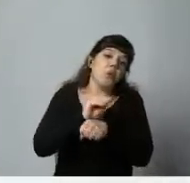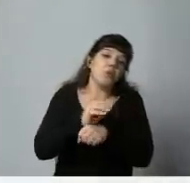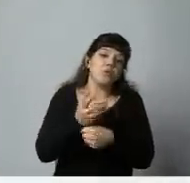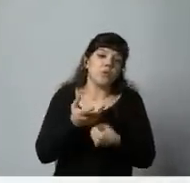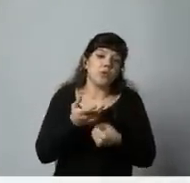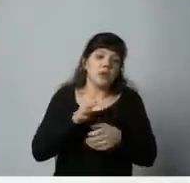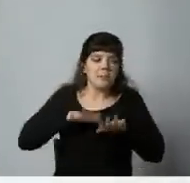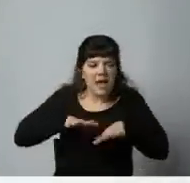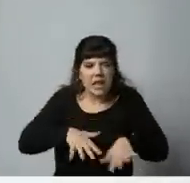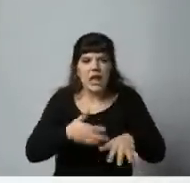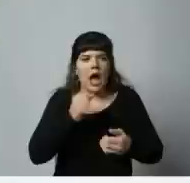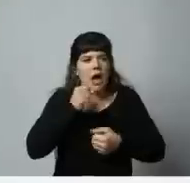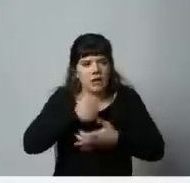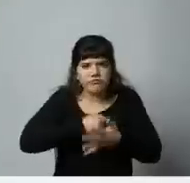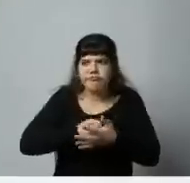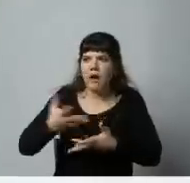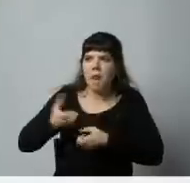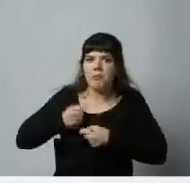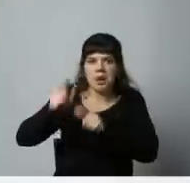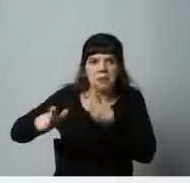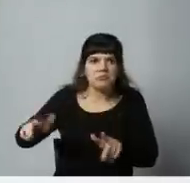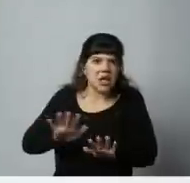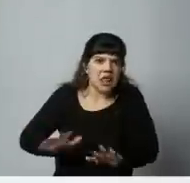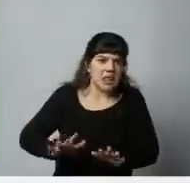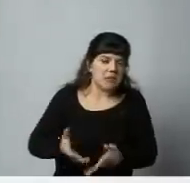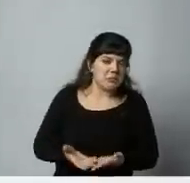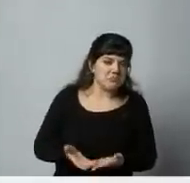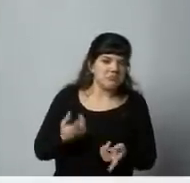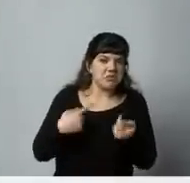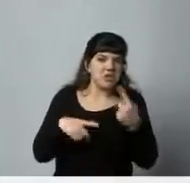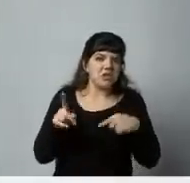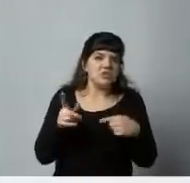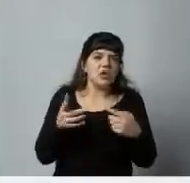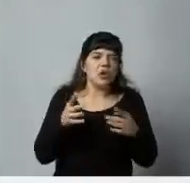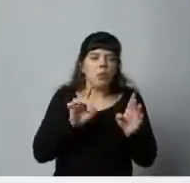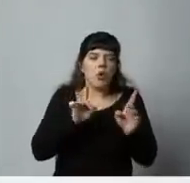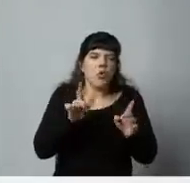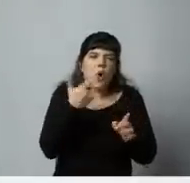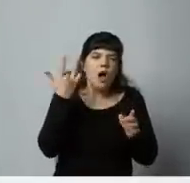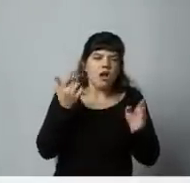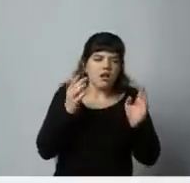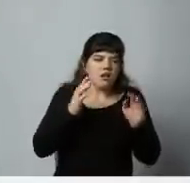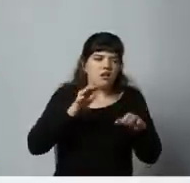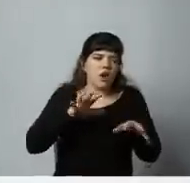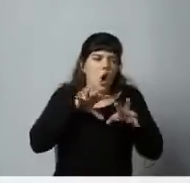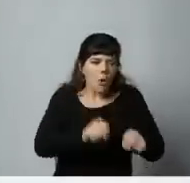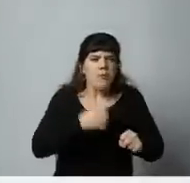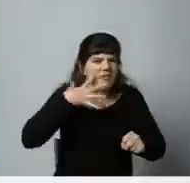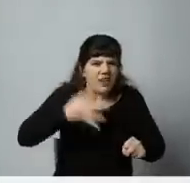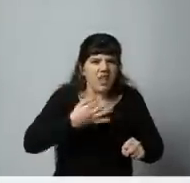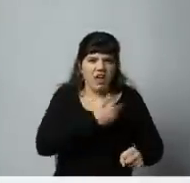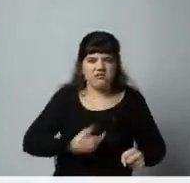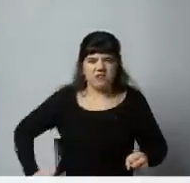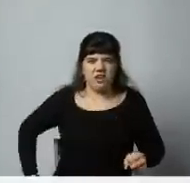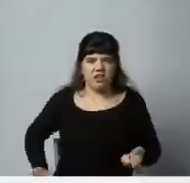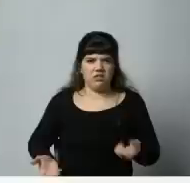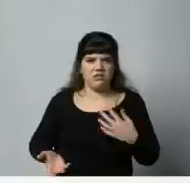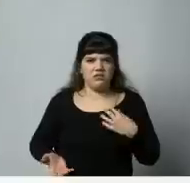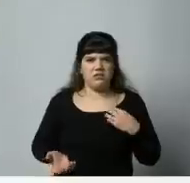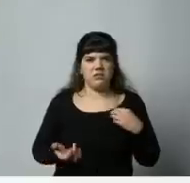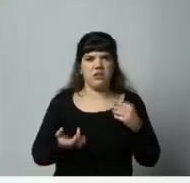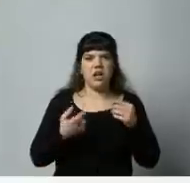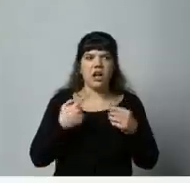militancia con el apoyo de la gente y digamos con muy poco compromiso público y creo que